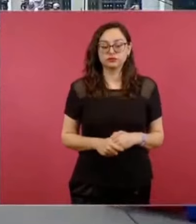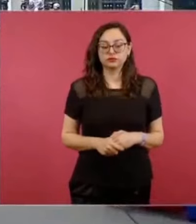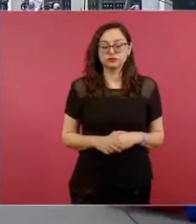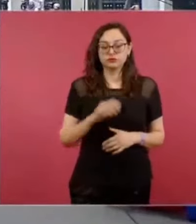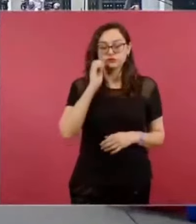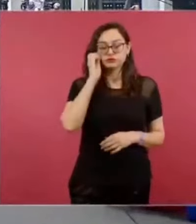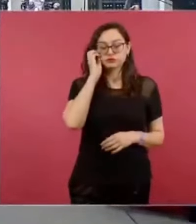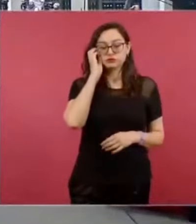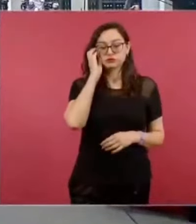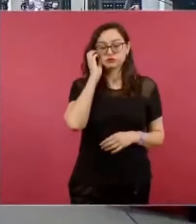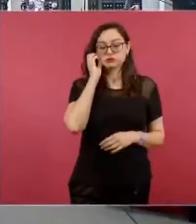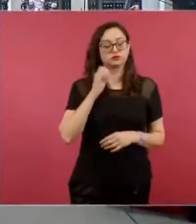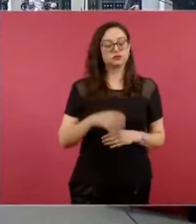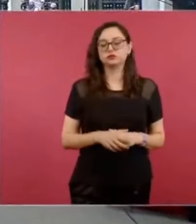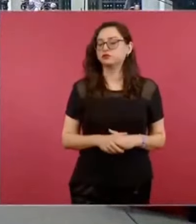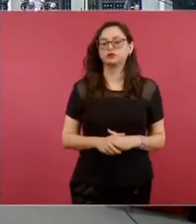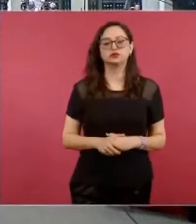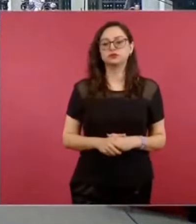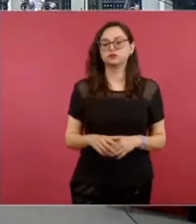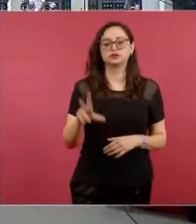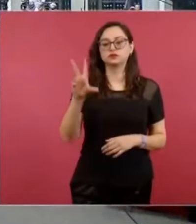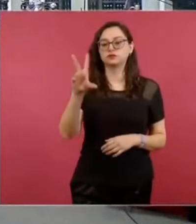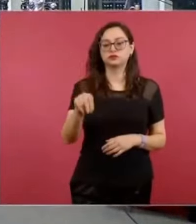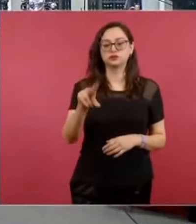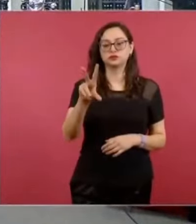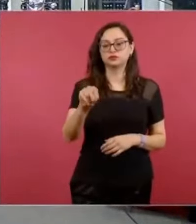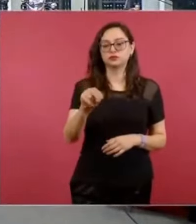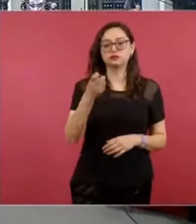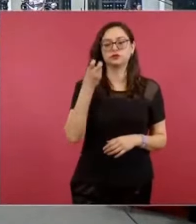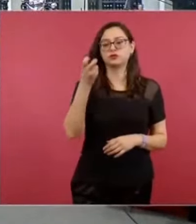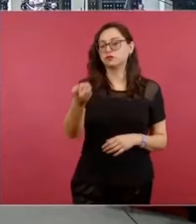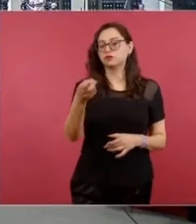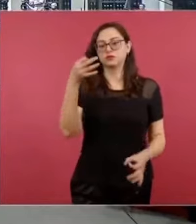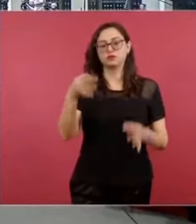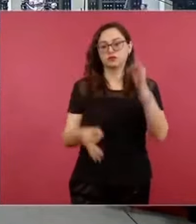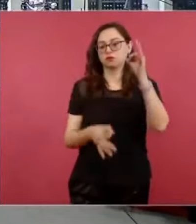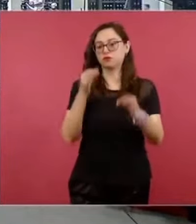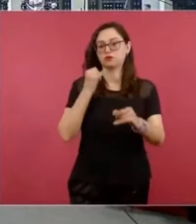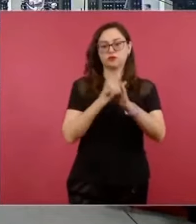No, no, eso está en la Corte Internacional.